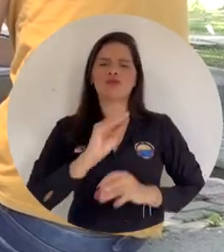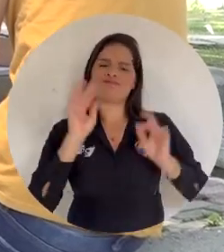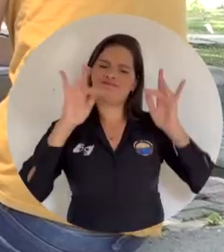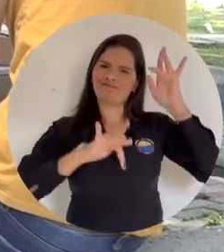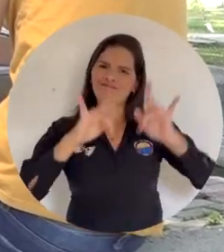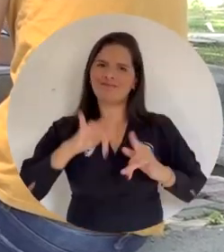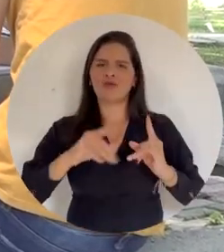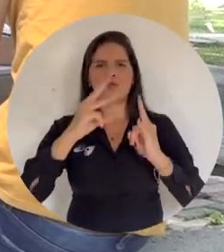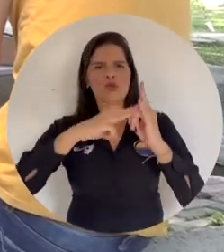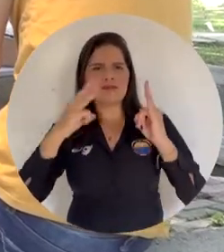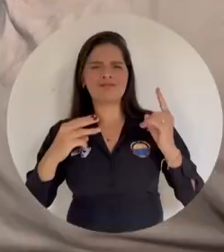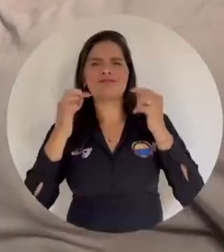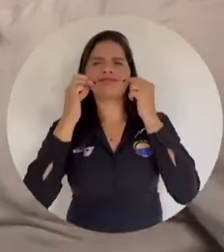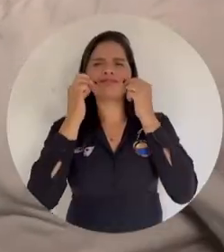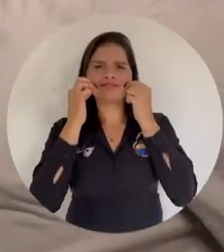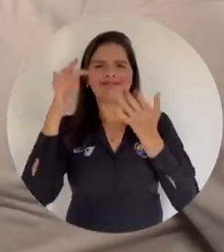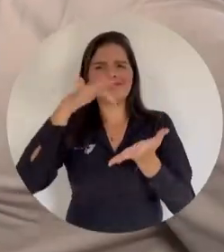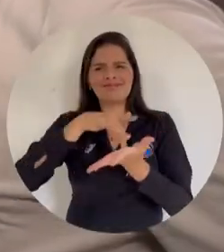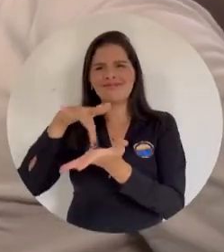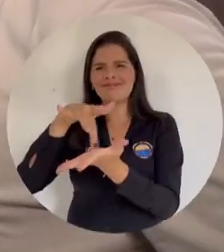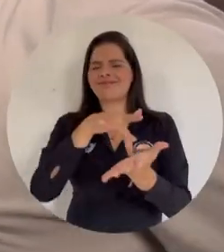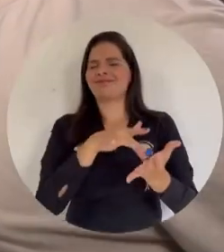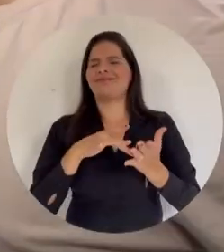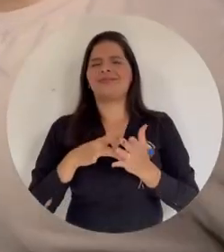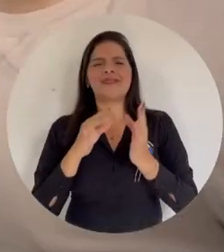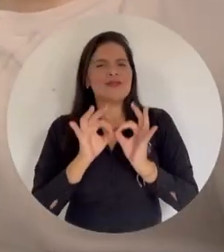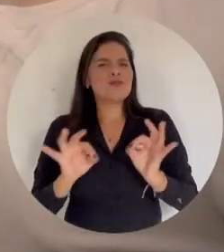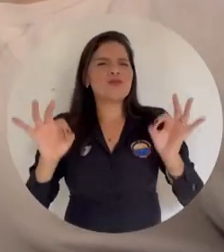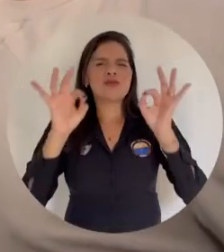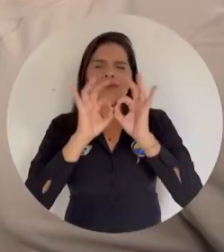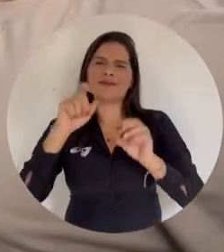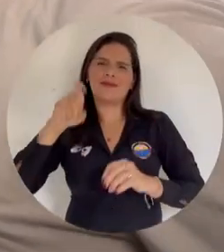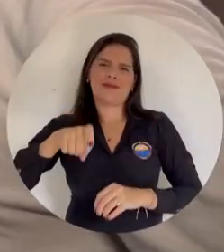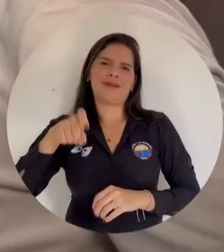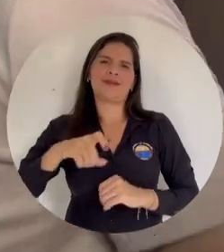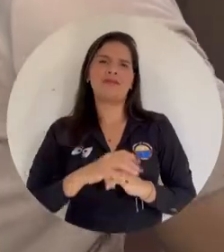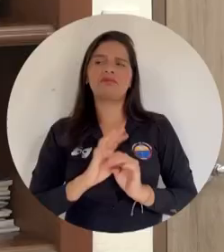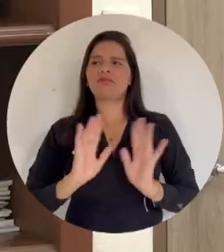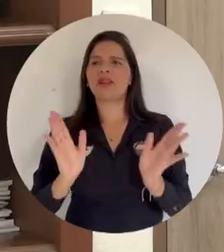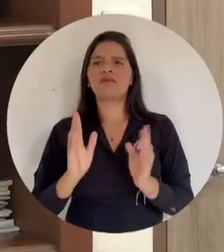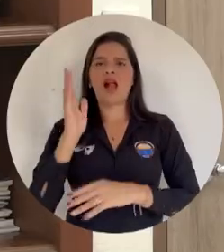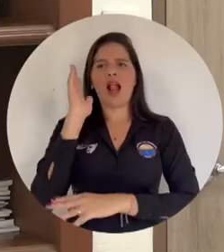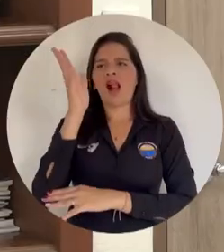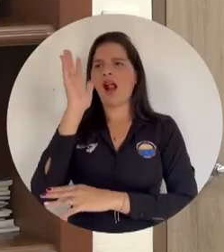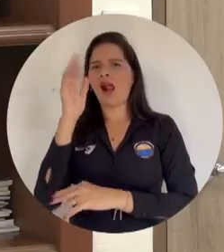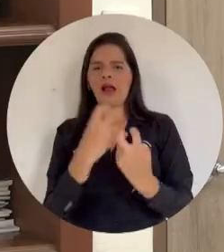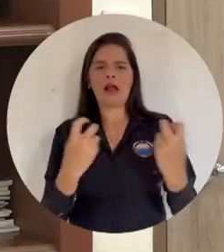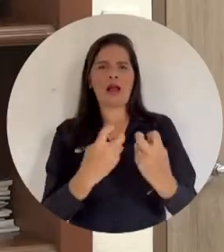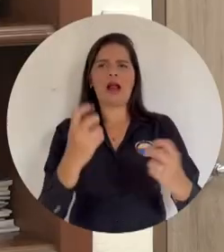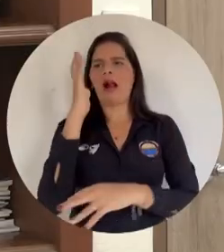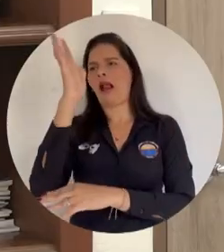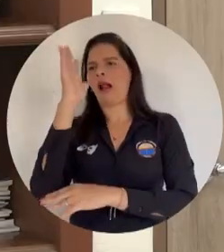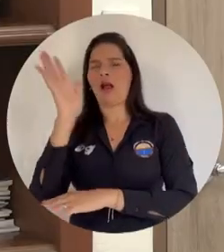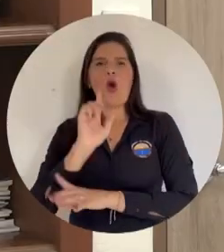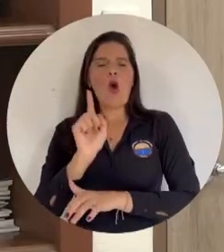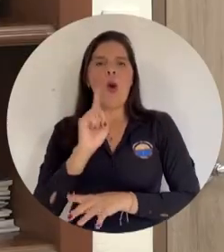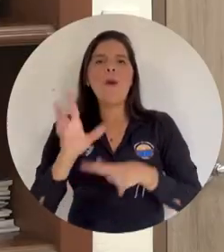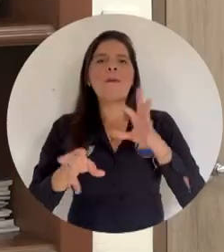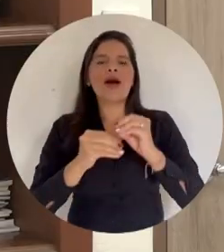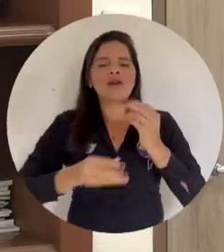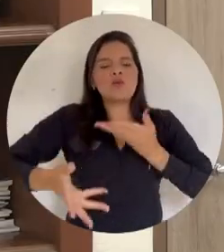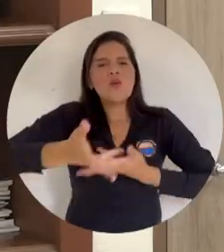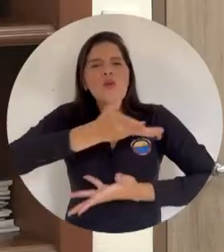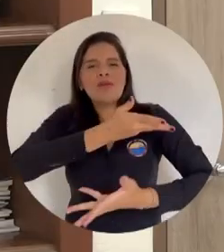núcleo central es volver a nuestra universidad, reencontrarnos, que como lo hemos dicho en diferentes escenarios, no simplemente significa hacer ese